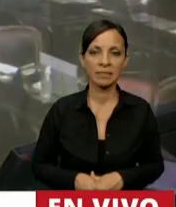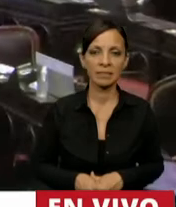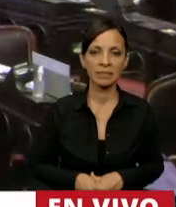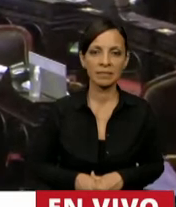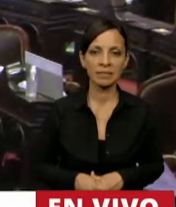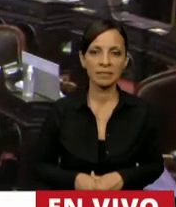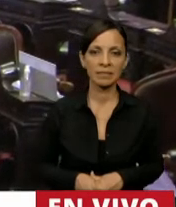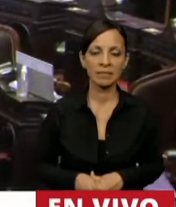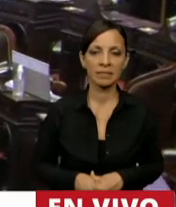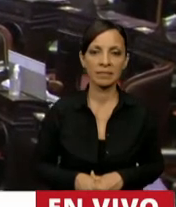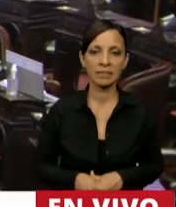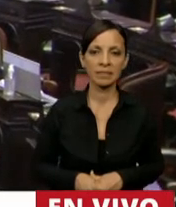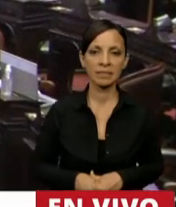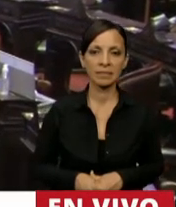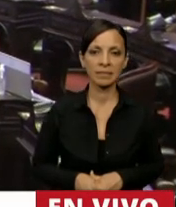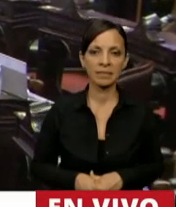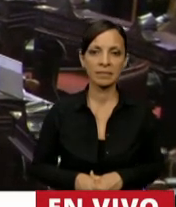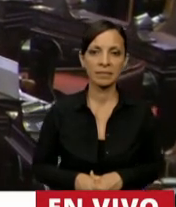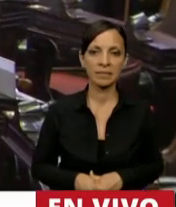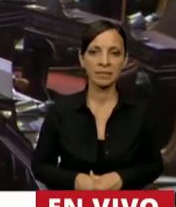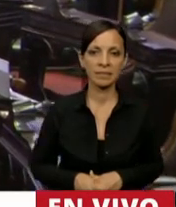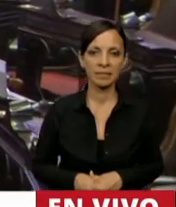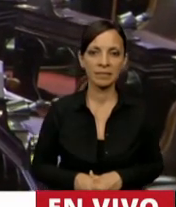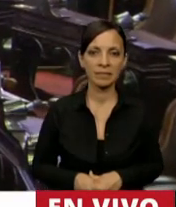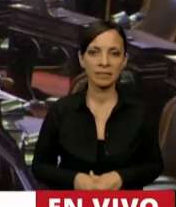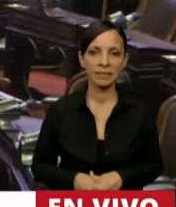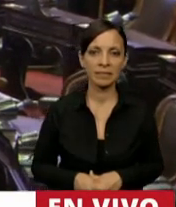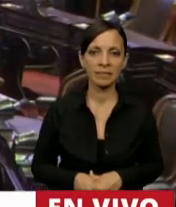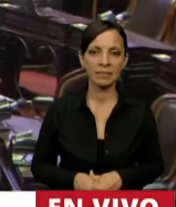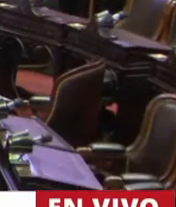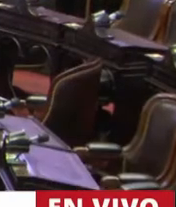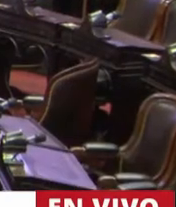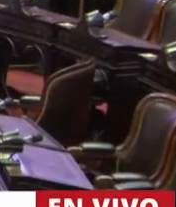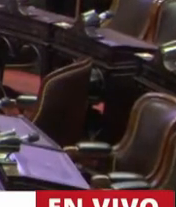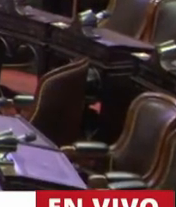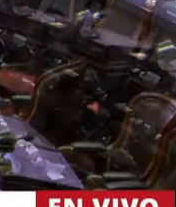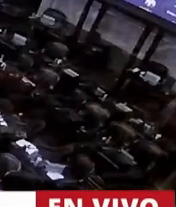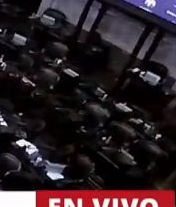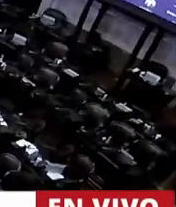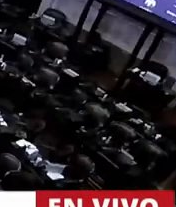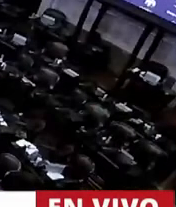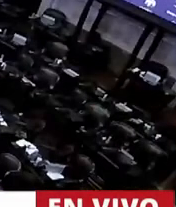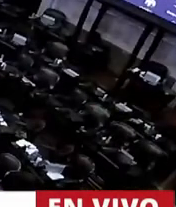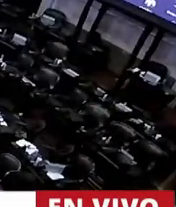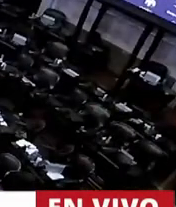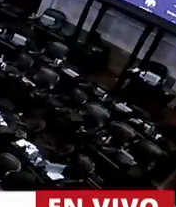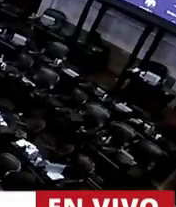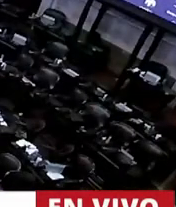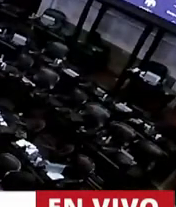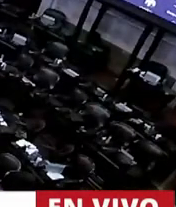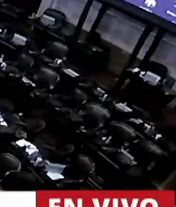no tiene audio diputados gracias sí ahora sí gracias señor presidente bueno hoy escuché decir